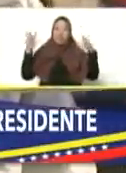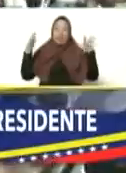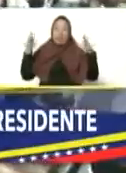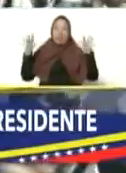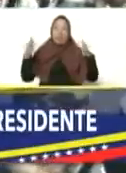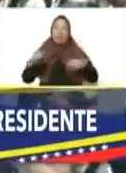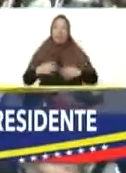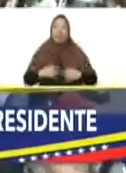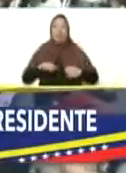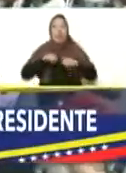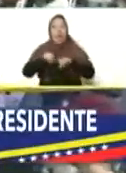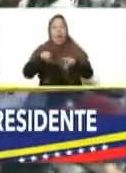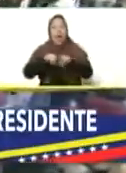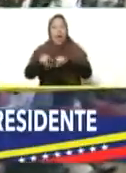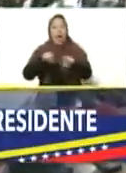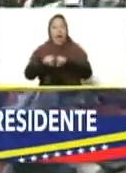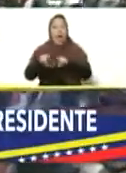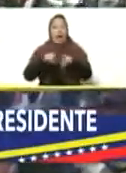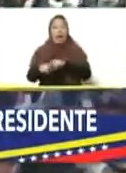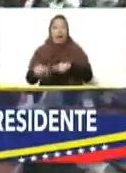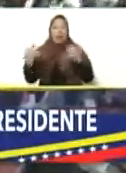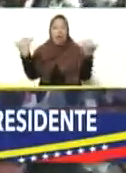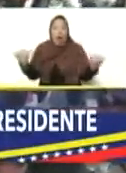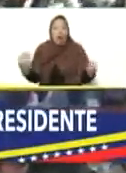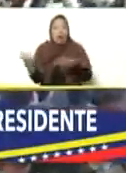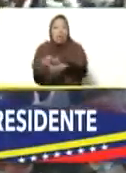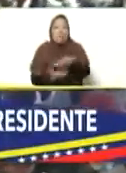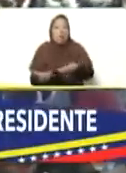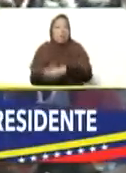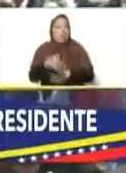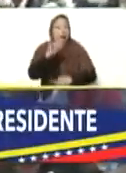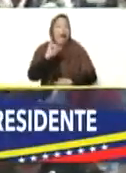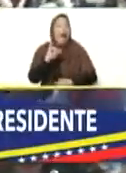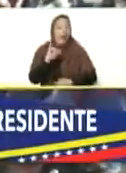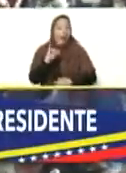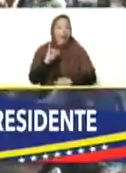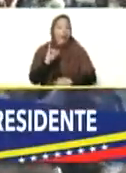hay una crítica está pasando algo así